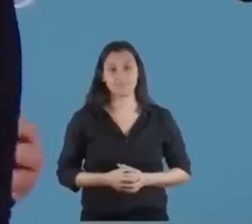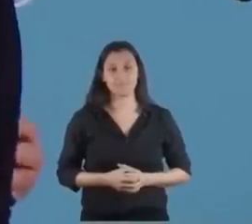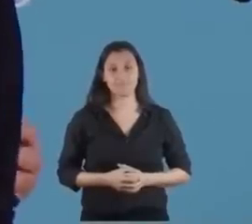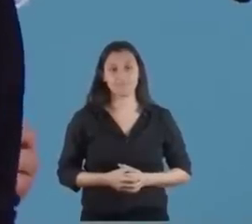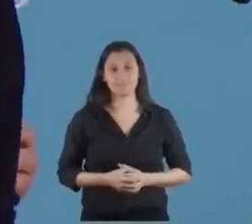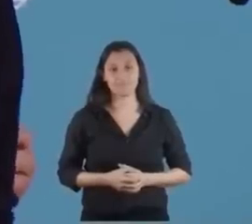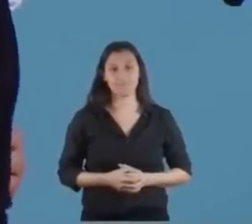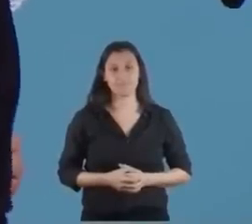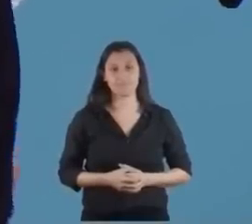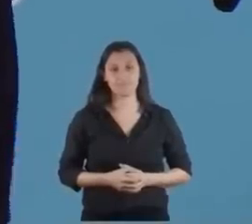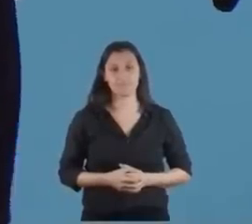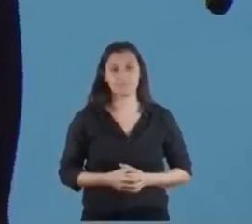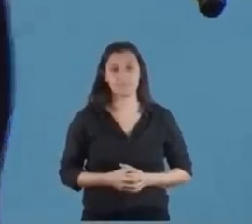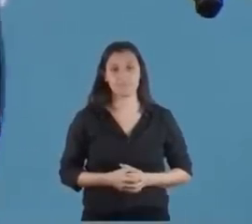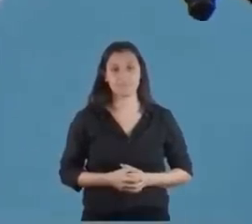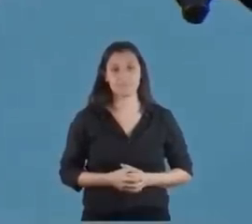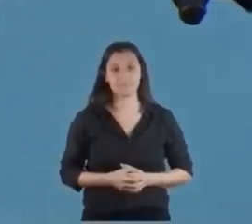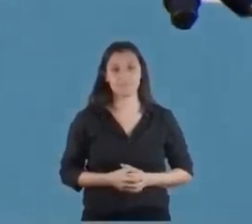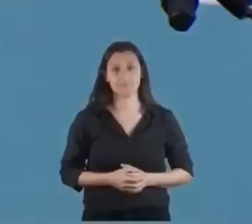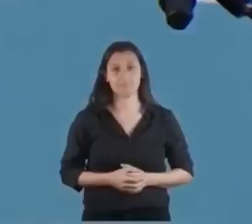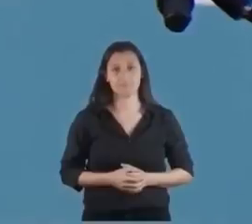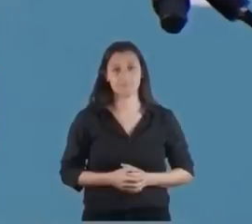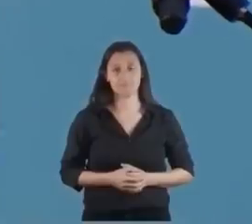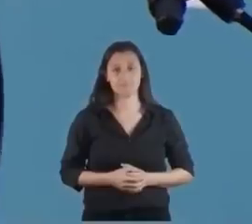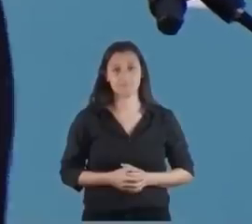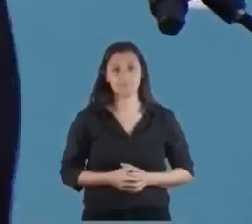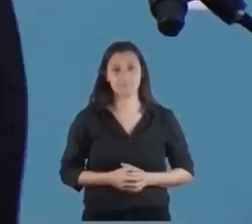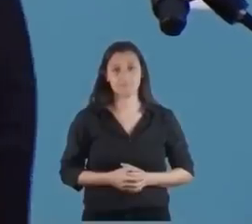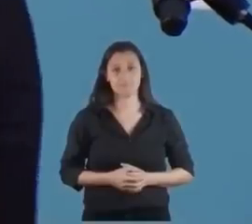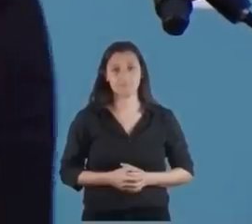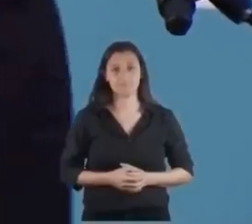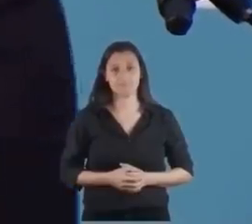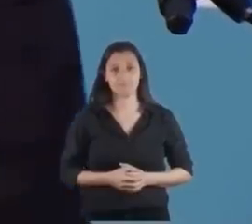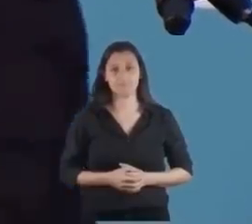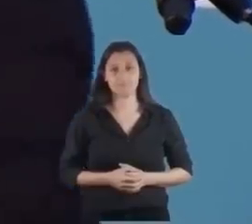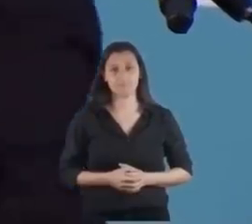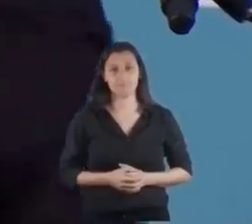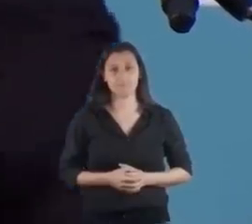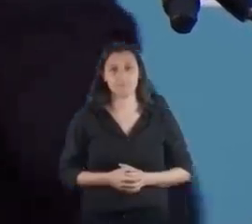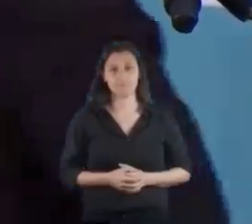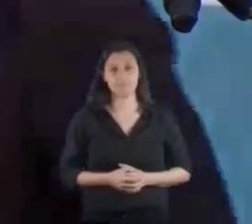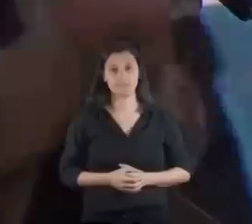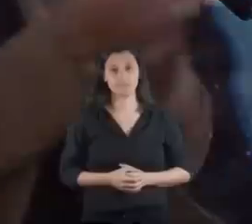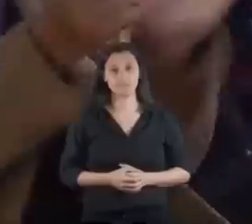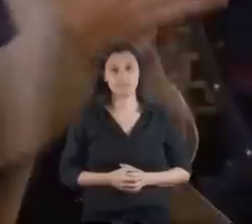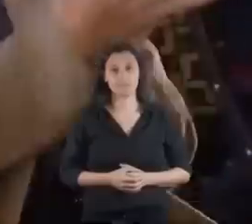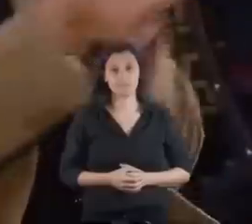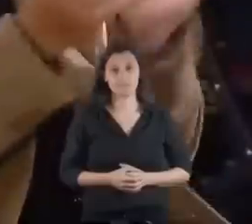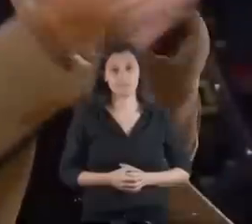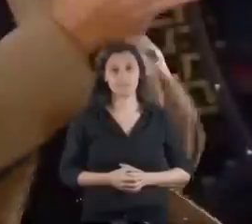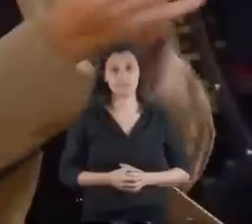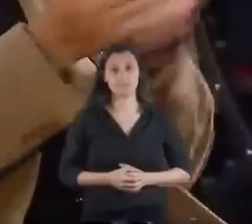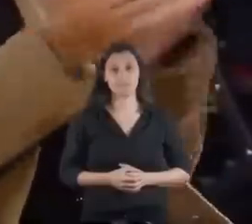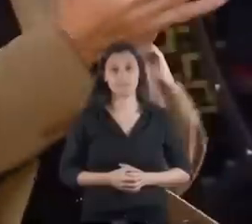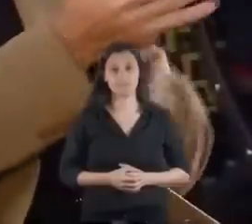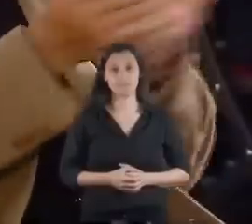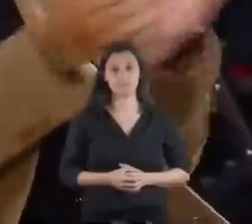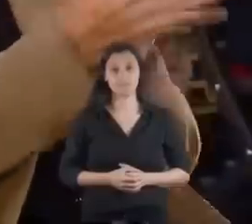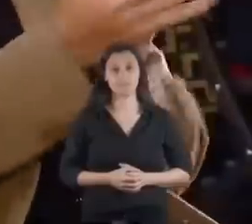tienen DNI terminados en cero. Resta aún el bono por 20.000 pesos definido para el próximo mes de agosto.